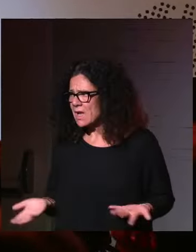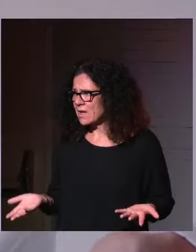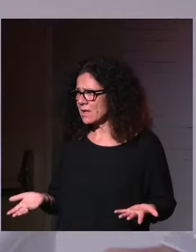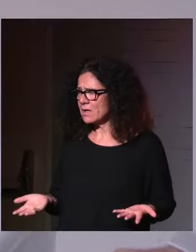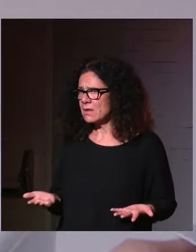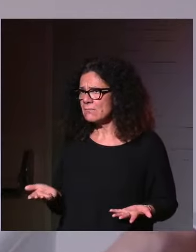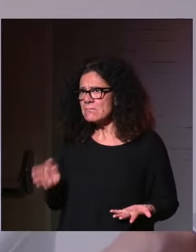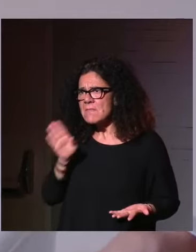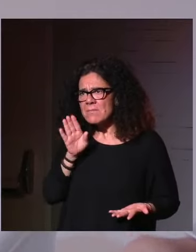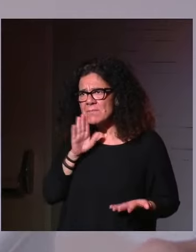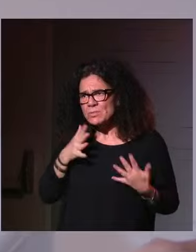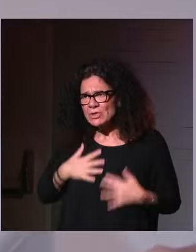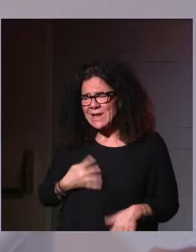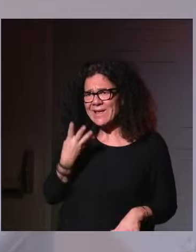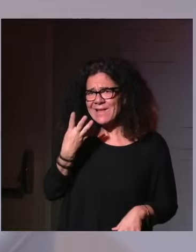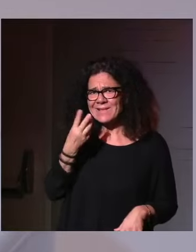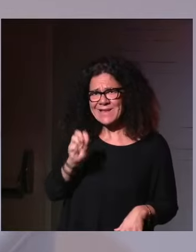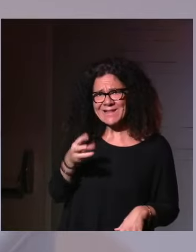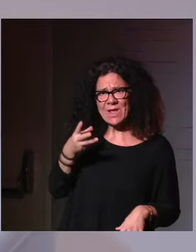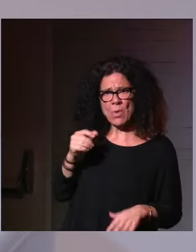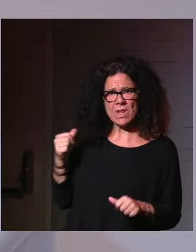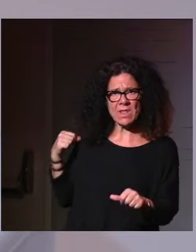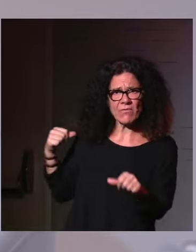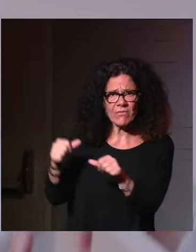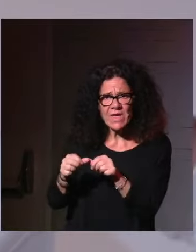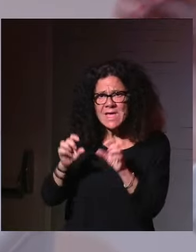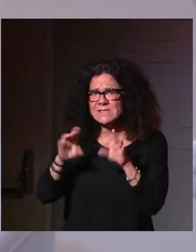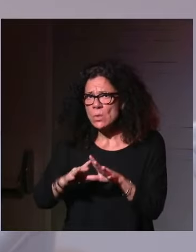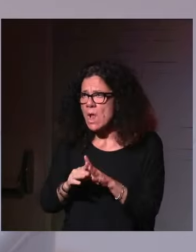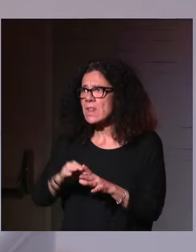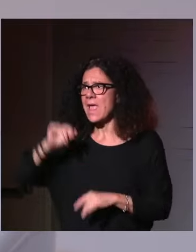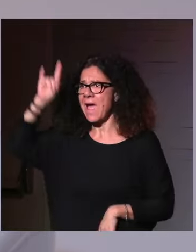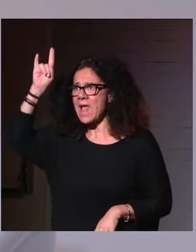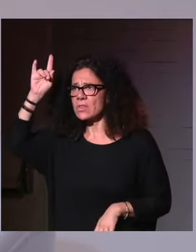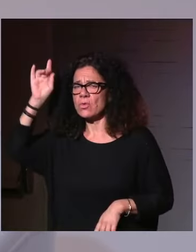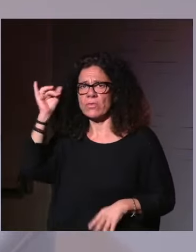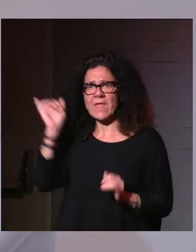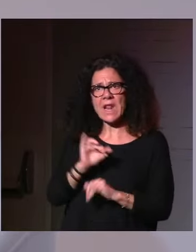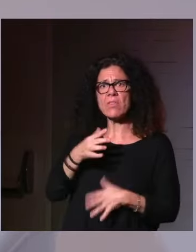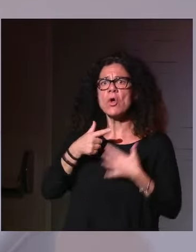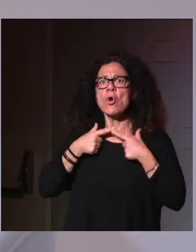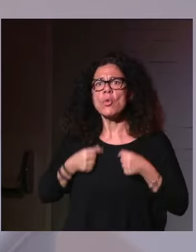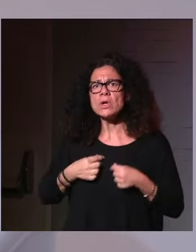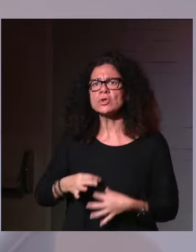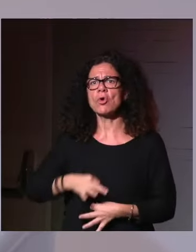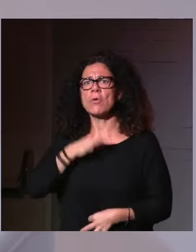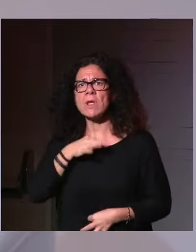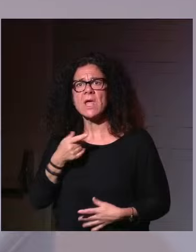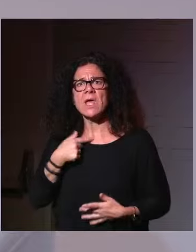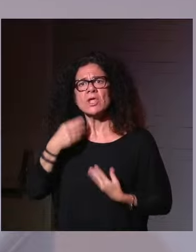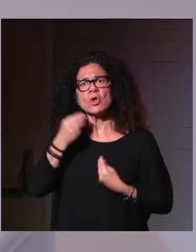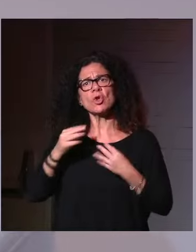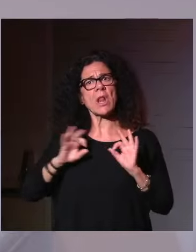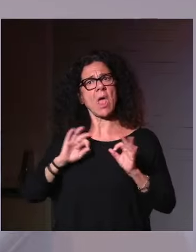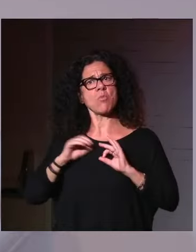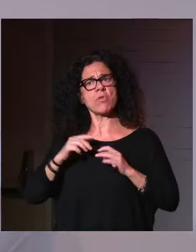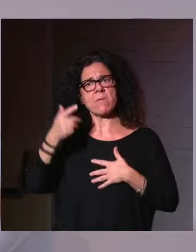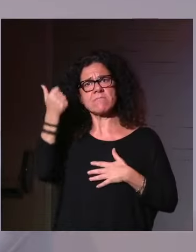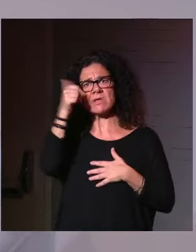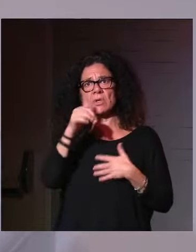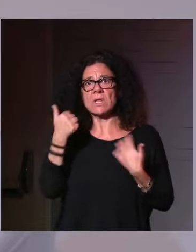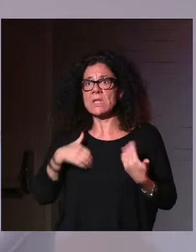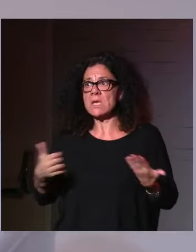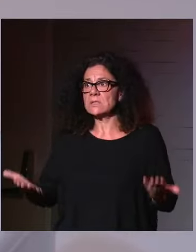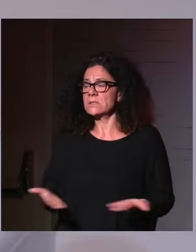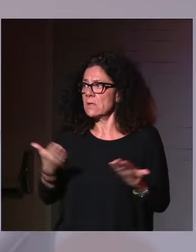años no se ha cambiado es igual de ancho de corto de alto corbata eh cuello creo que la moda masculina no ya es una cosa que